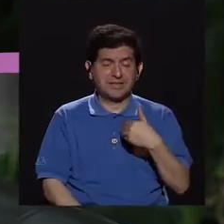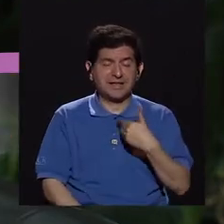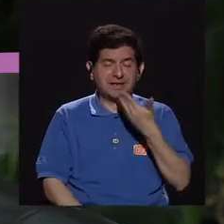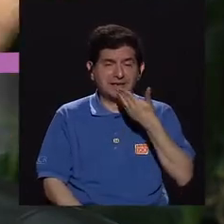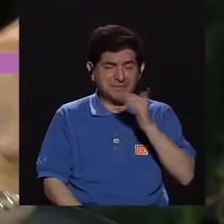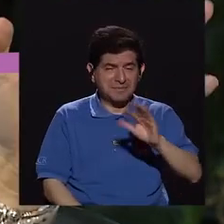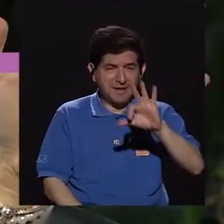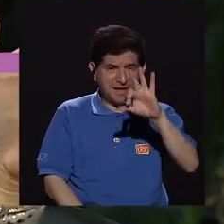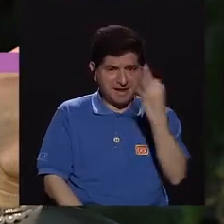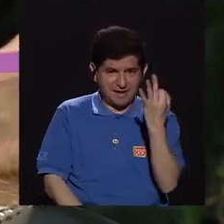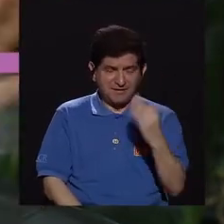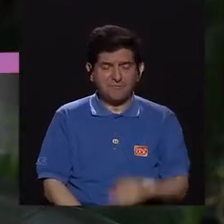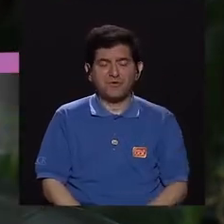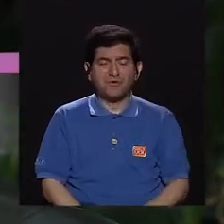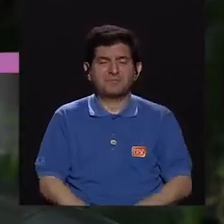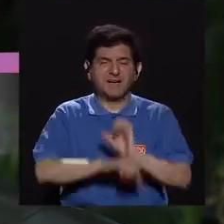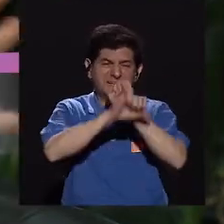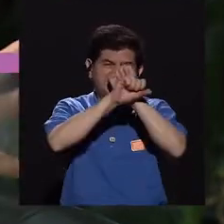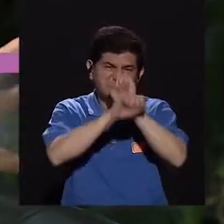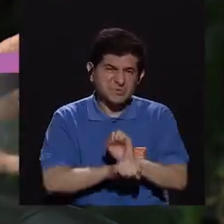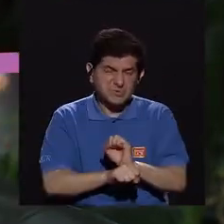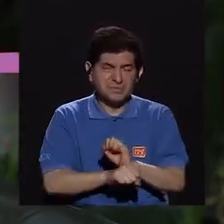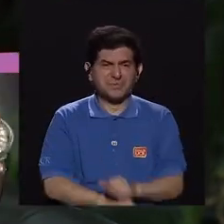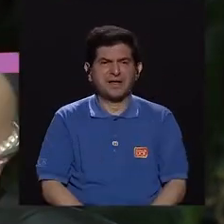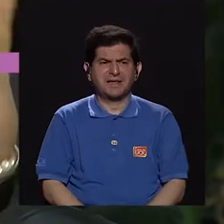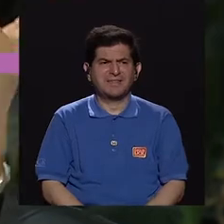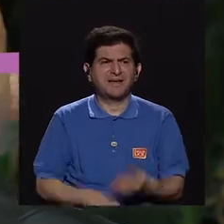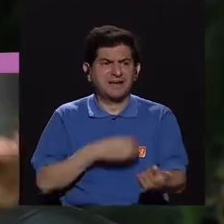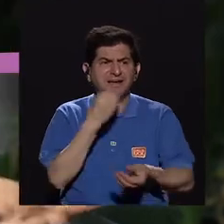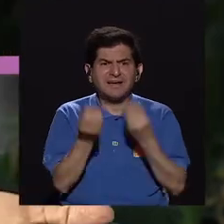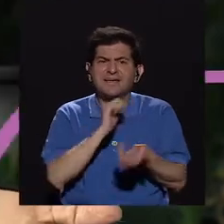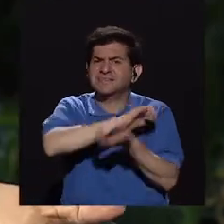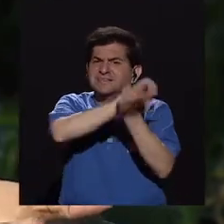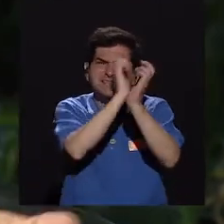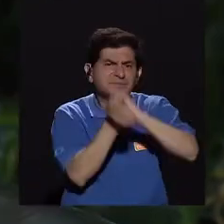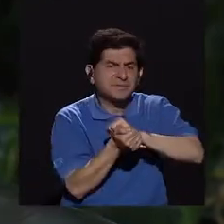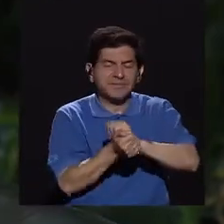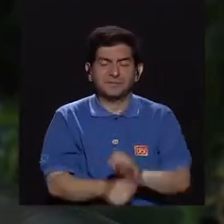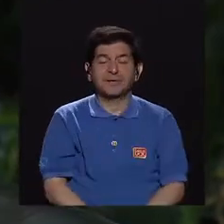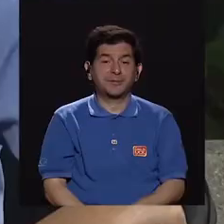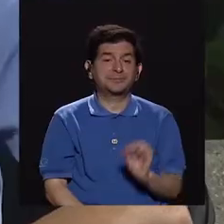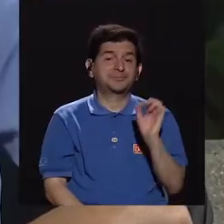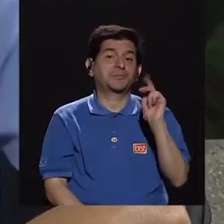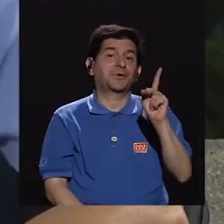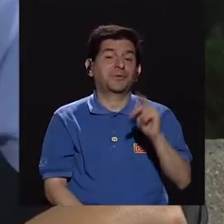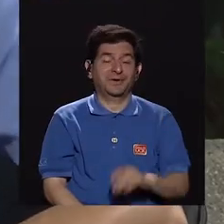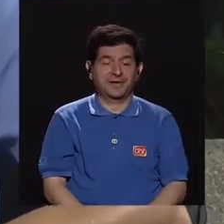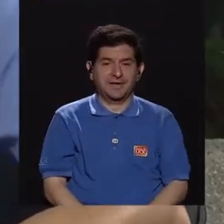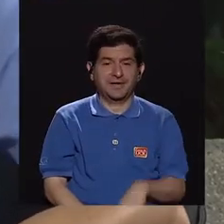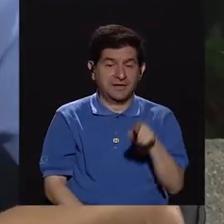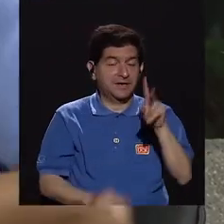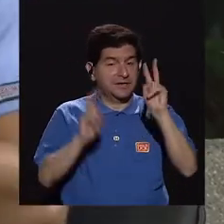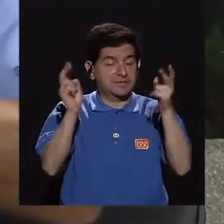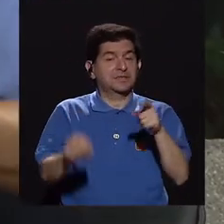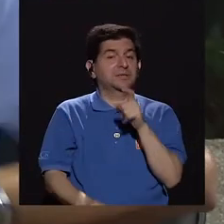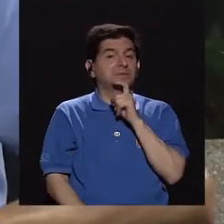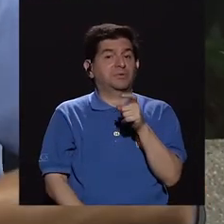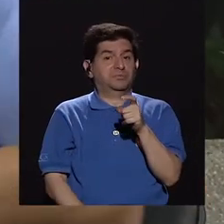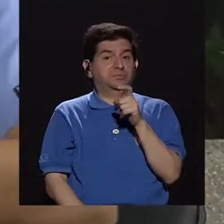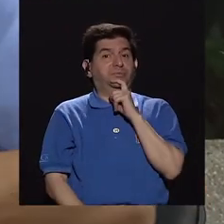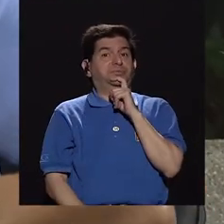tenemos una mala posición como hábito, ¿cómo podríamos hacer para cambiarla? Ok, es todo un